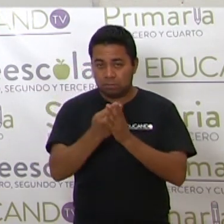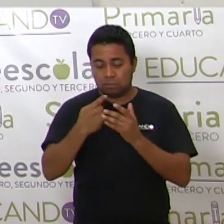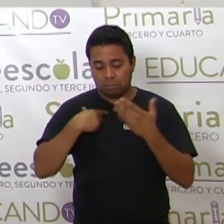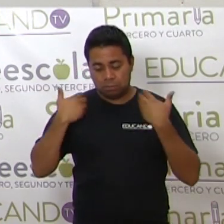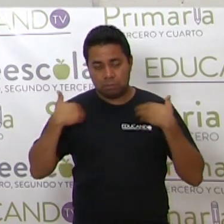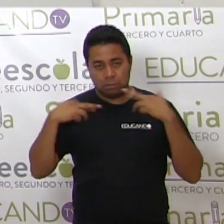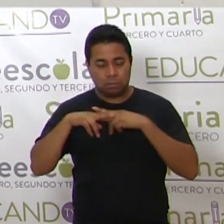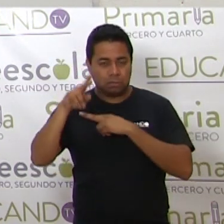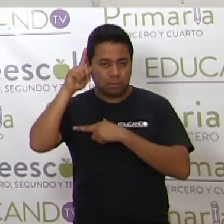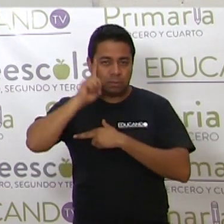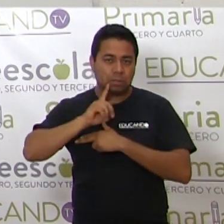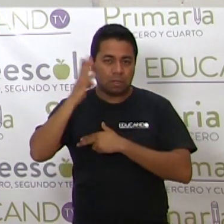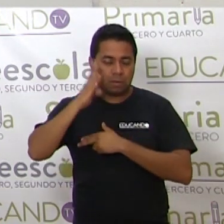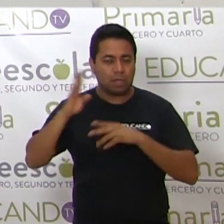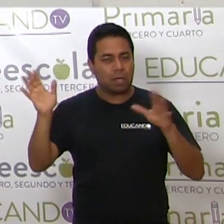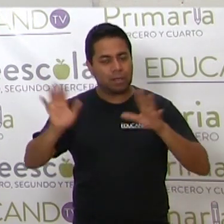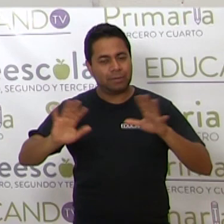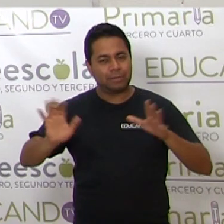blanca